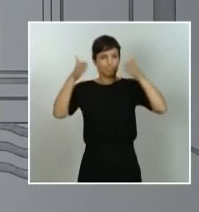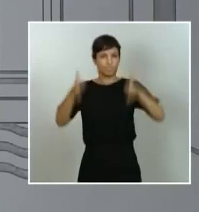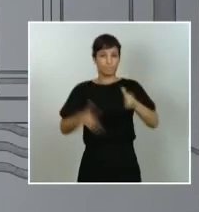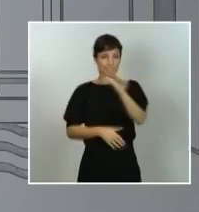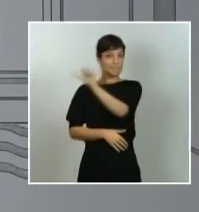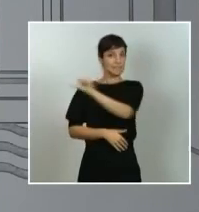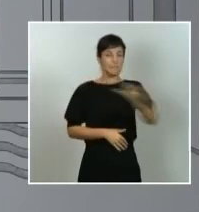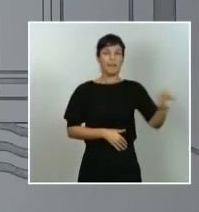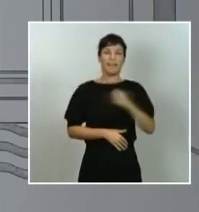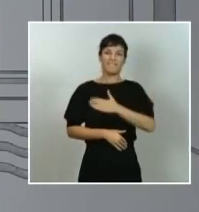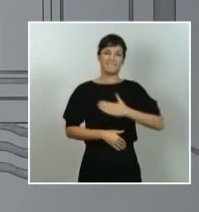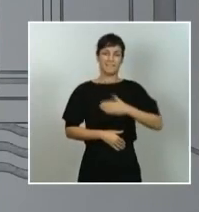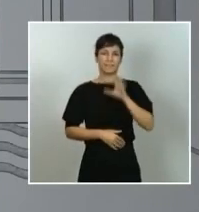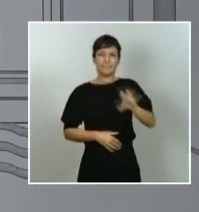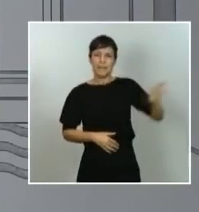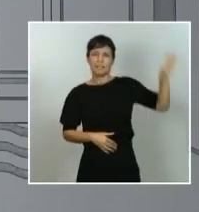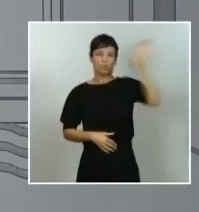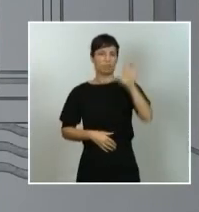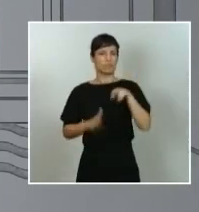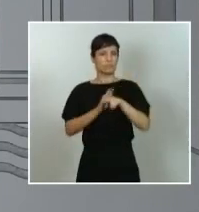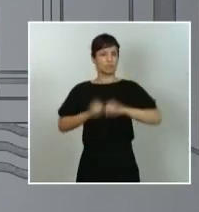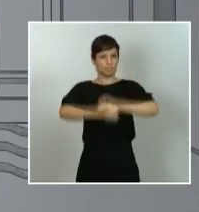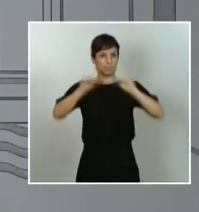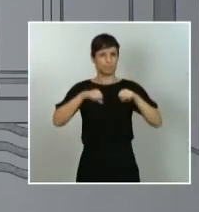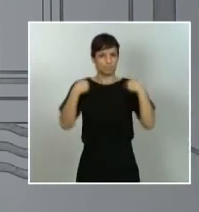era imposible, incluso teniendo un instituto